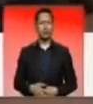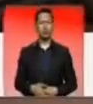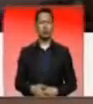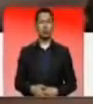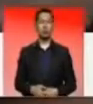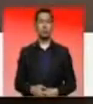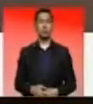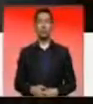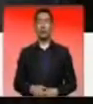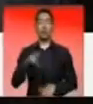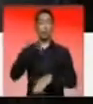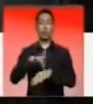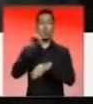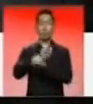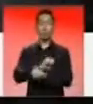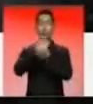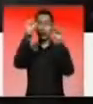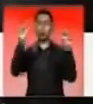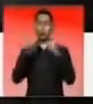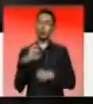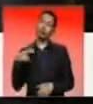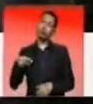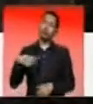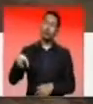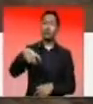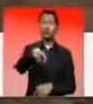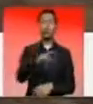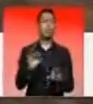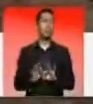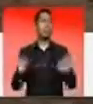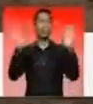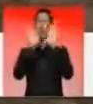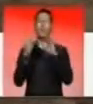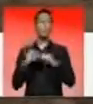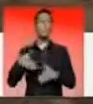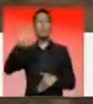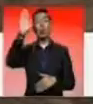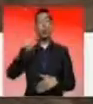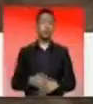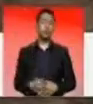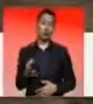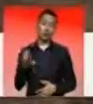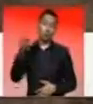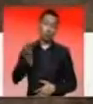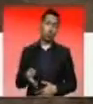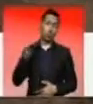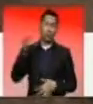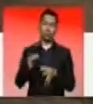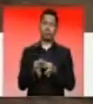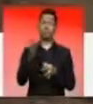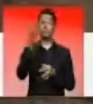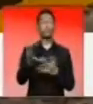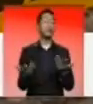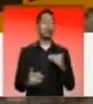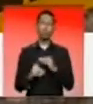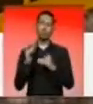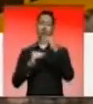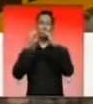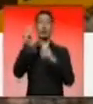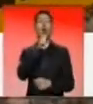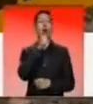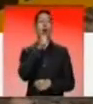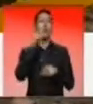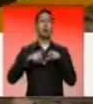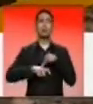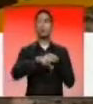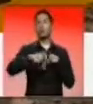Ahí temprano en la mañana recorrió una de las obras más importantes y esperadas para todos los duraneños, que es la conducción de agua, además de